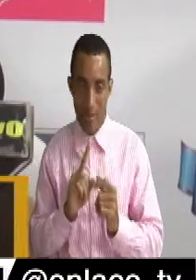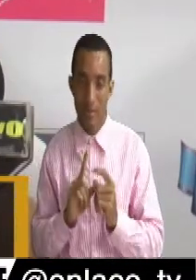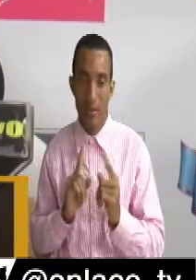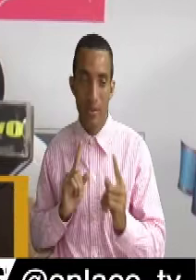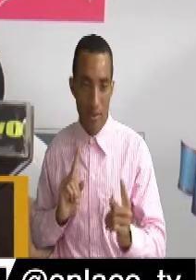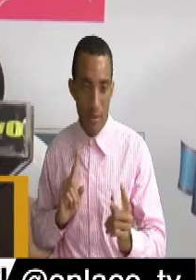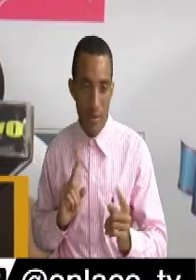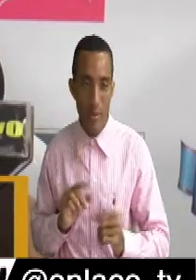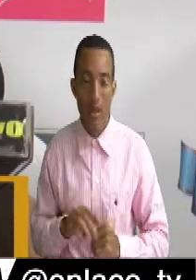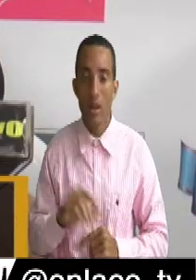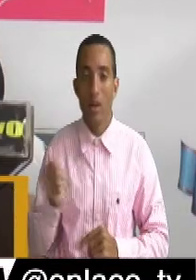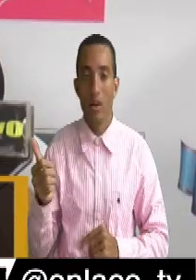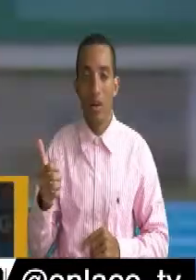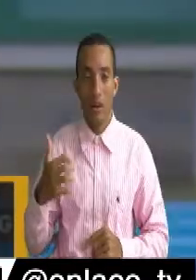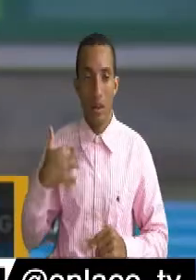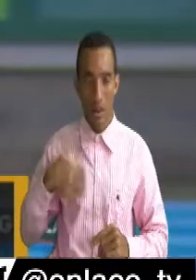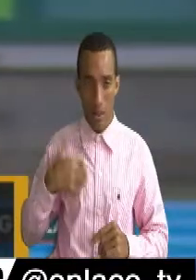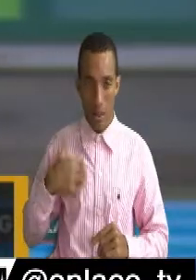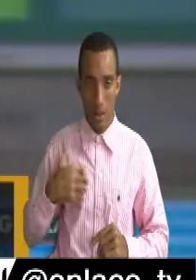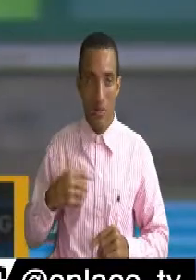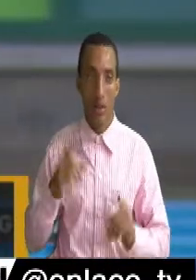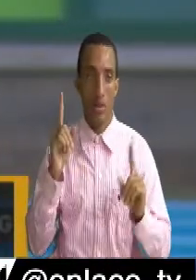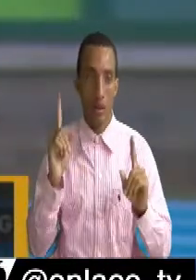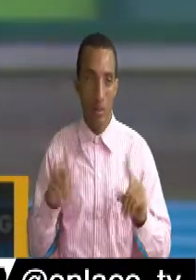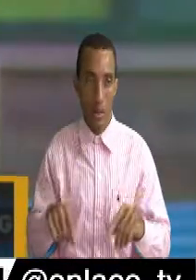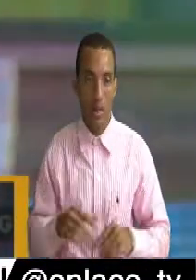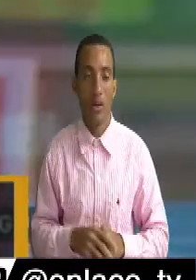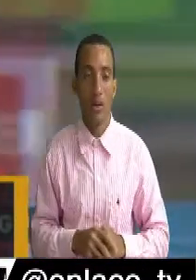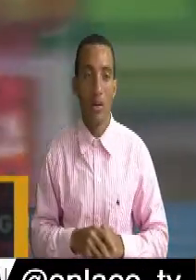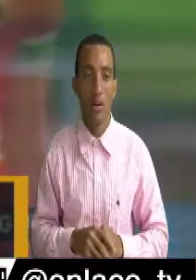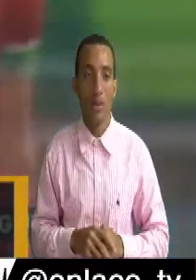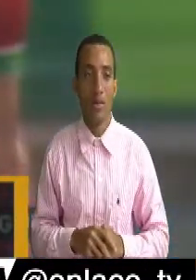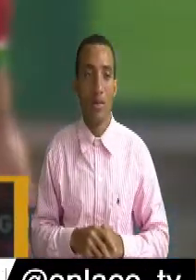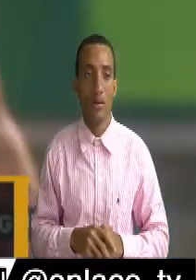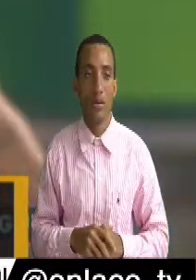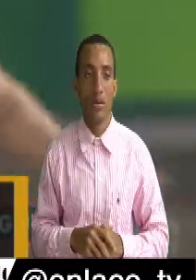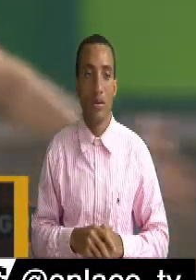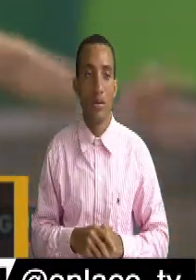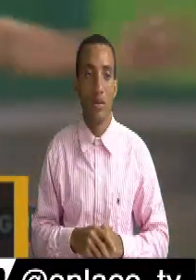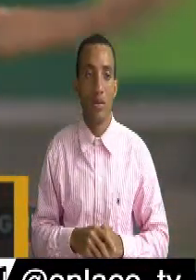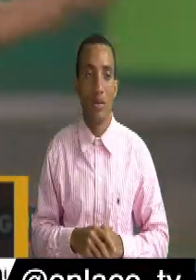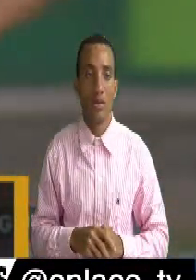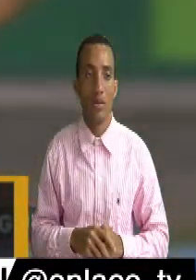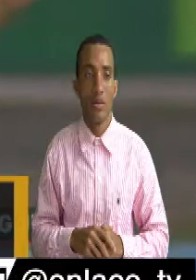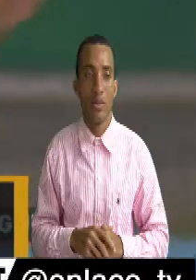del argentino, que dieron un aire al equipo en el momento que se precisaba.